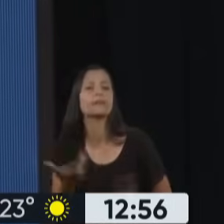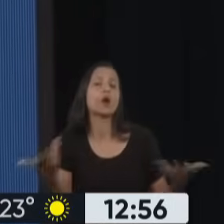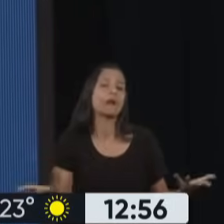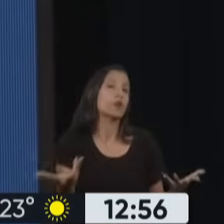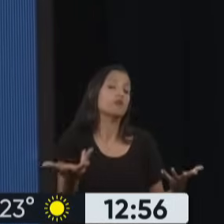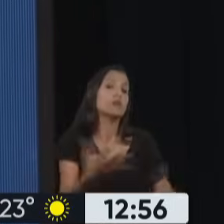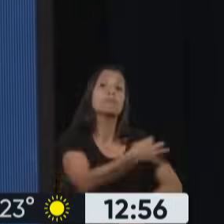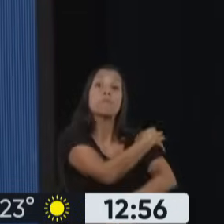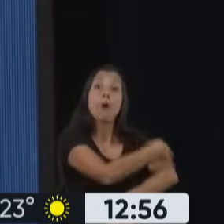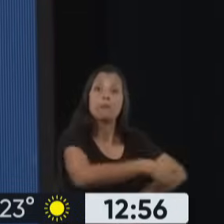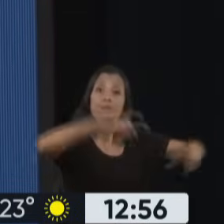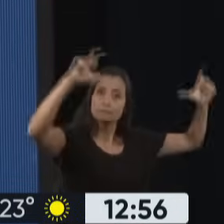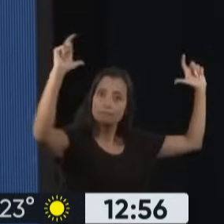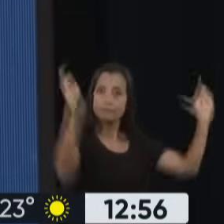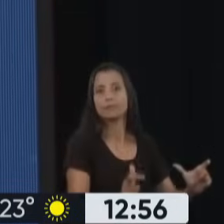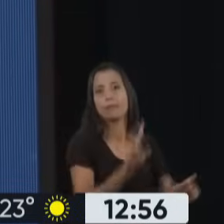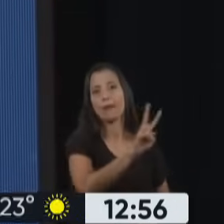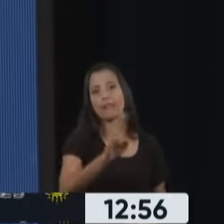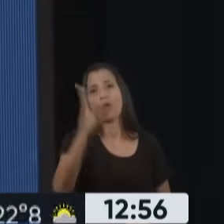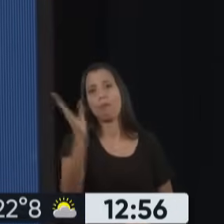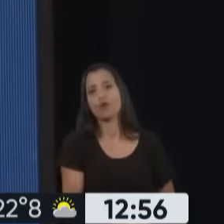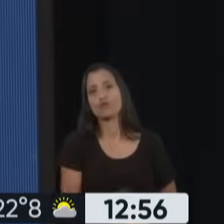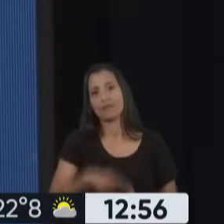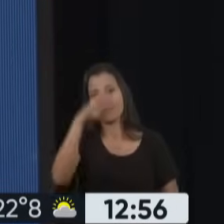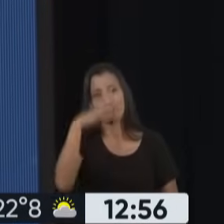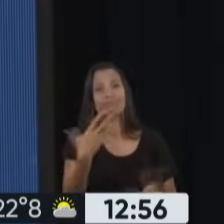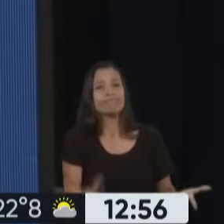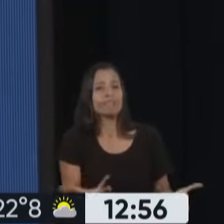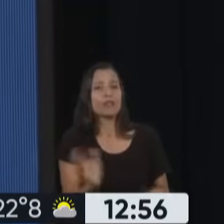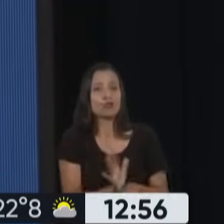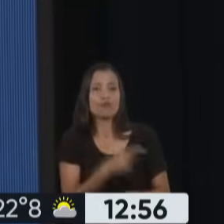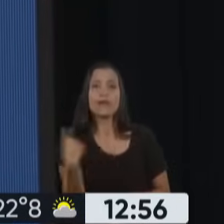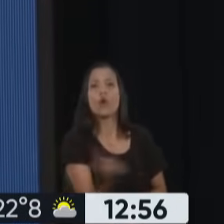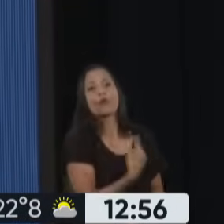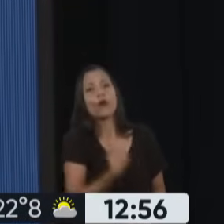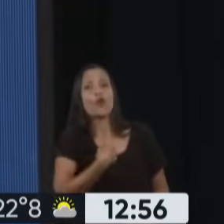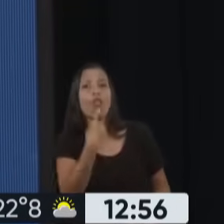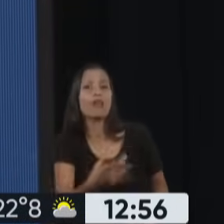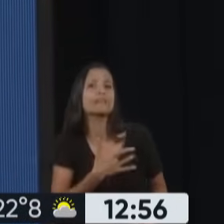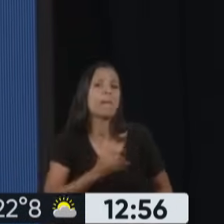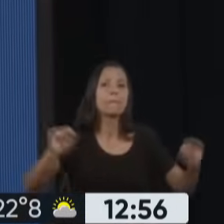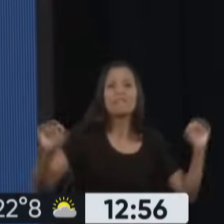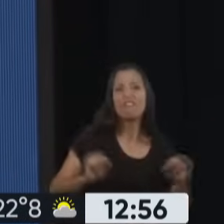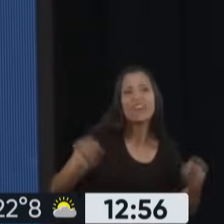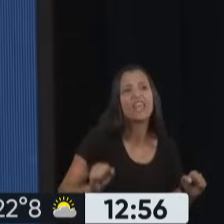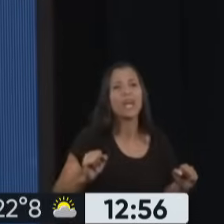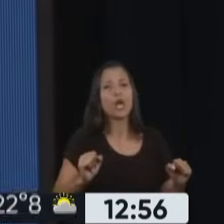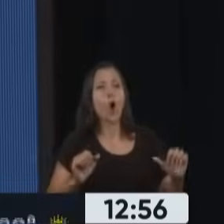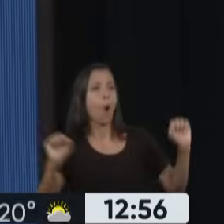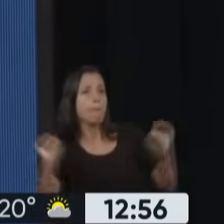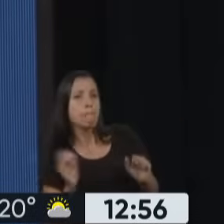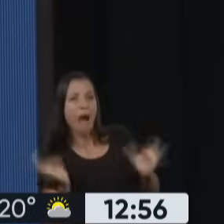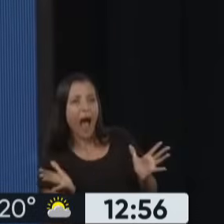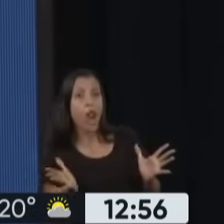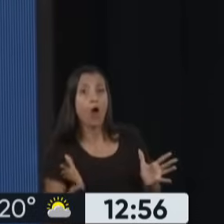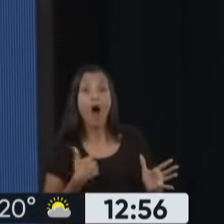que la pobreza cayó 22 puntos porcentuales, es decir, que los liberales desalmados que no quieren a la gente sacaron de la